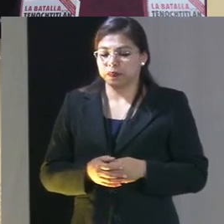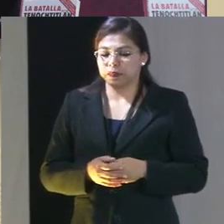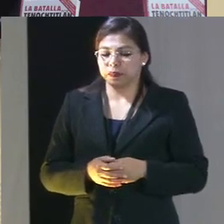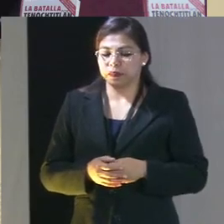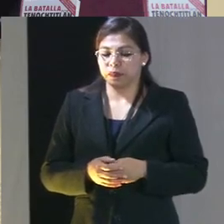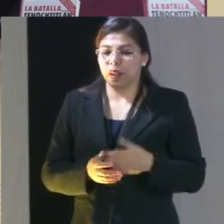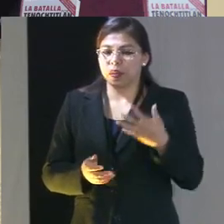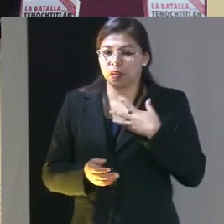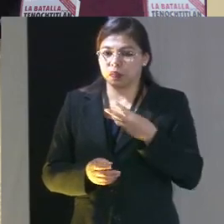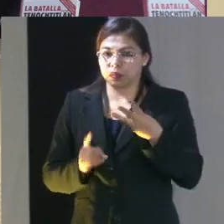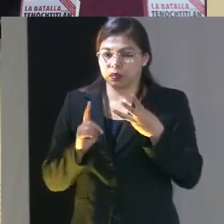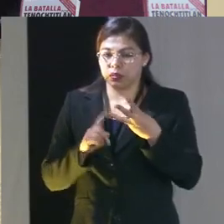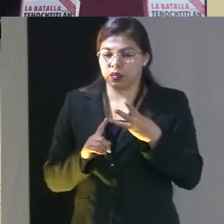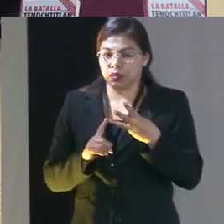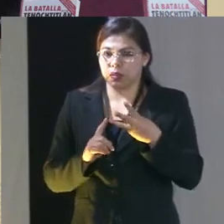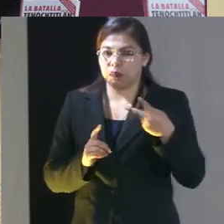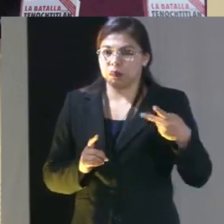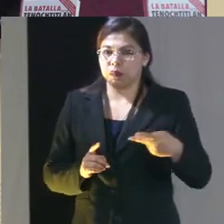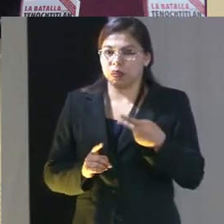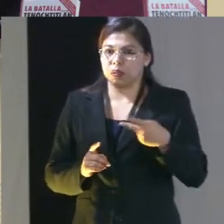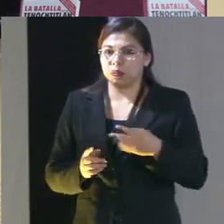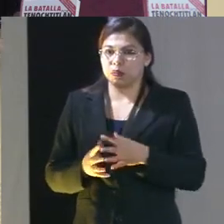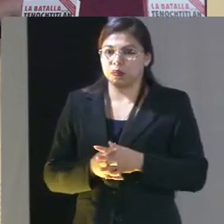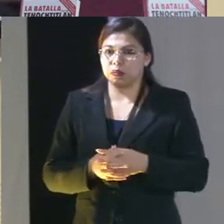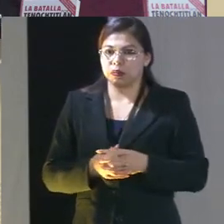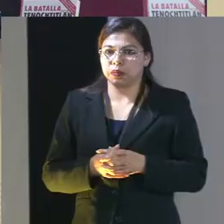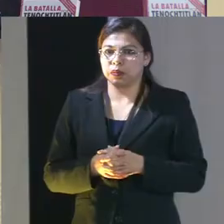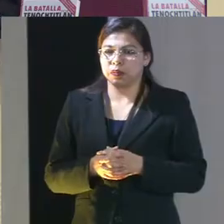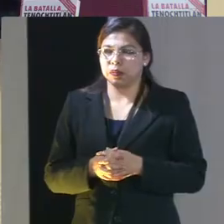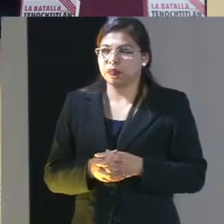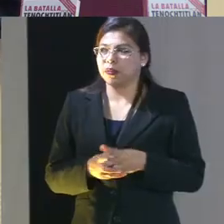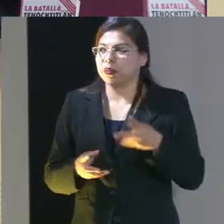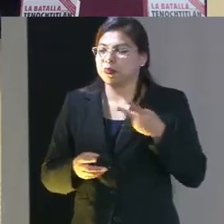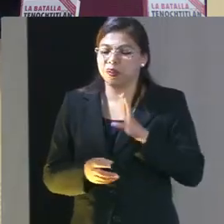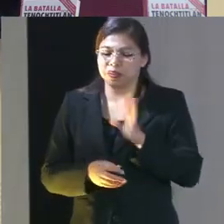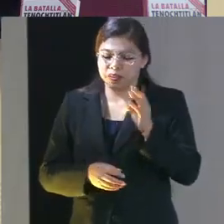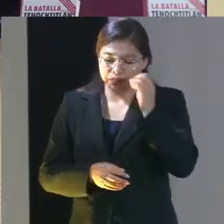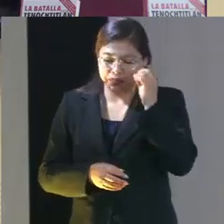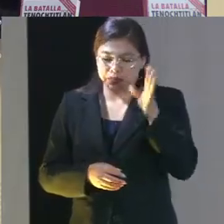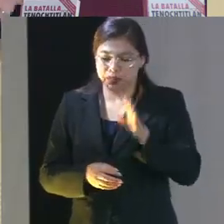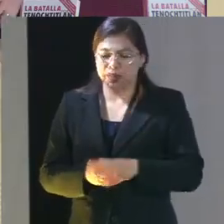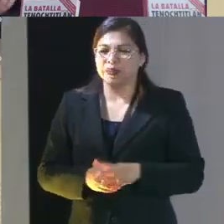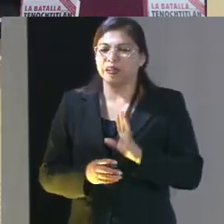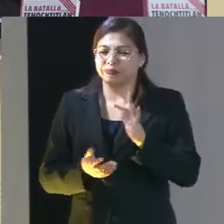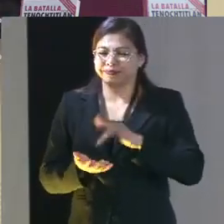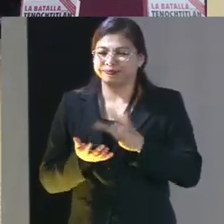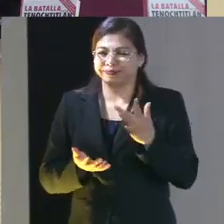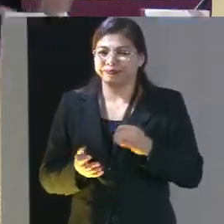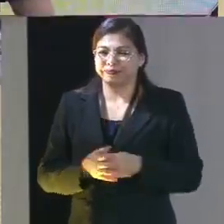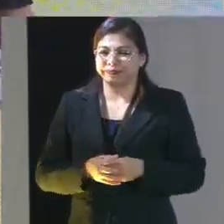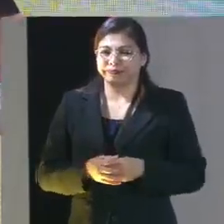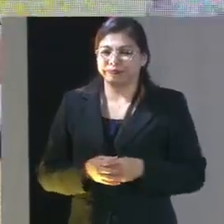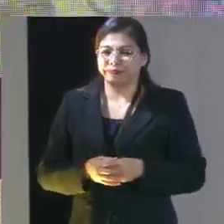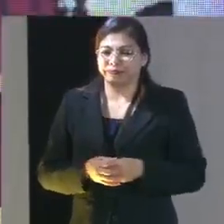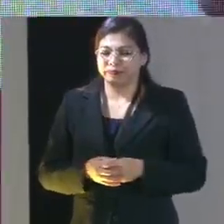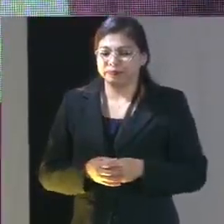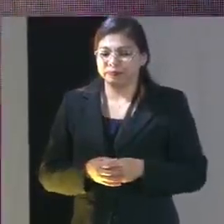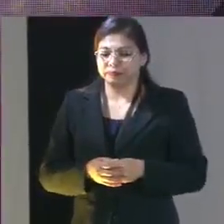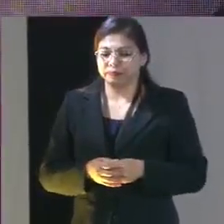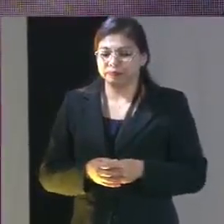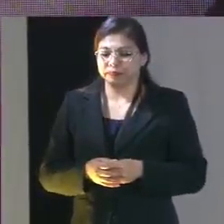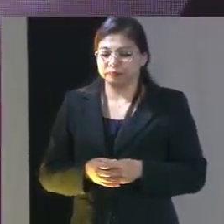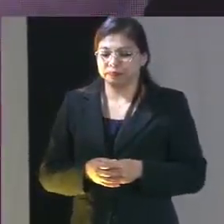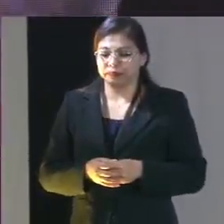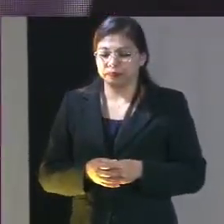Tengo una tercera pregunta, ya. Pero ya se me olvidó, sí, así que no hay problema. Además, muchas